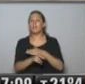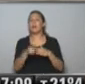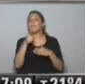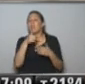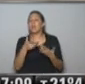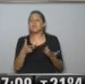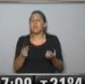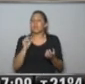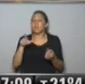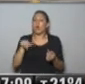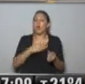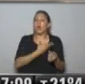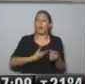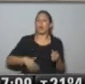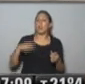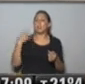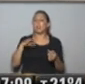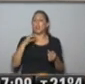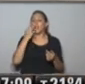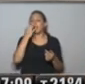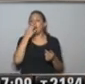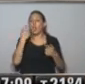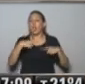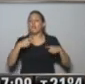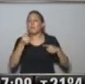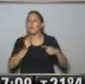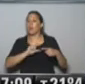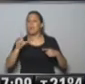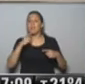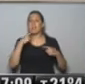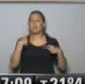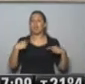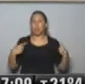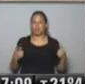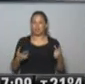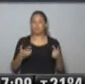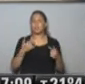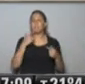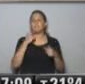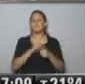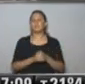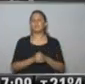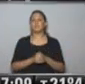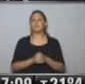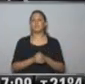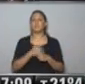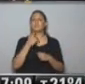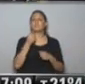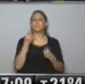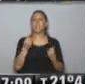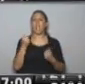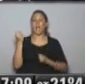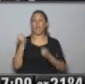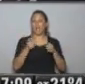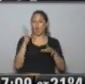política del gobierno obtener recursos a través de los aumentos de los servicios que se prestan a los usuarios, ya sea del